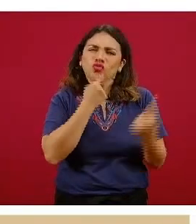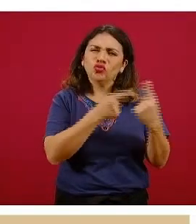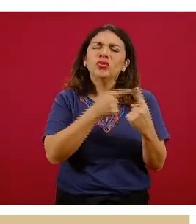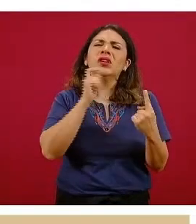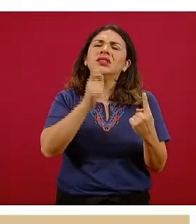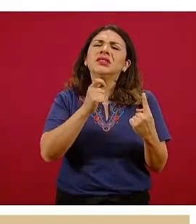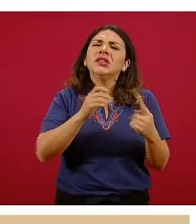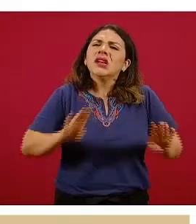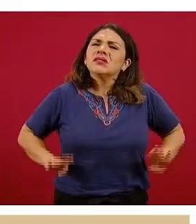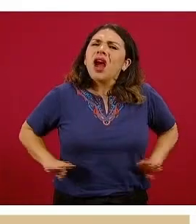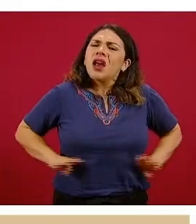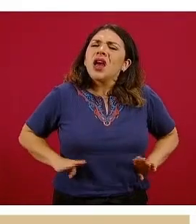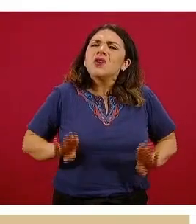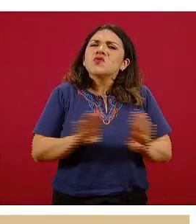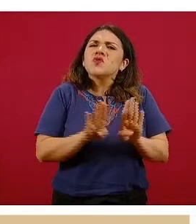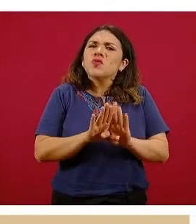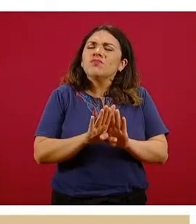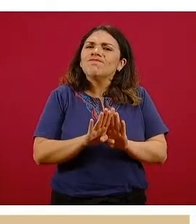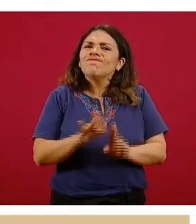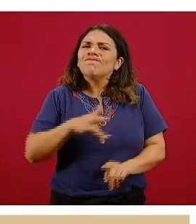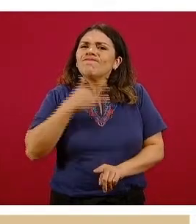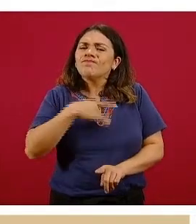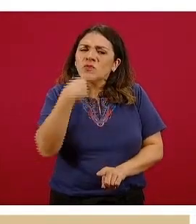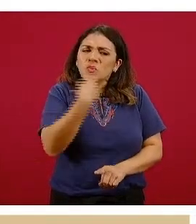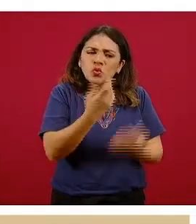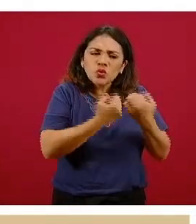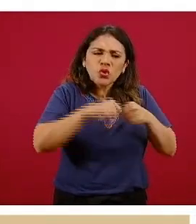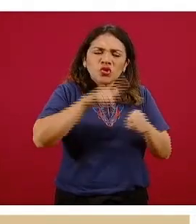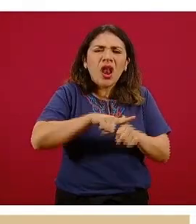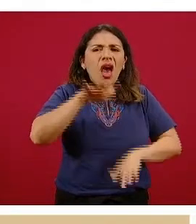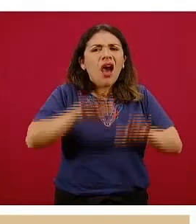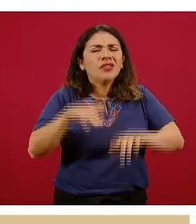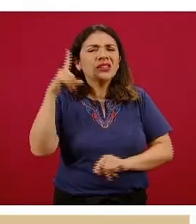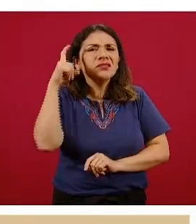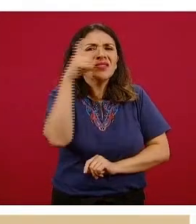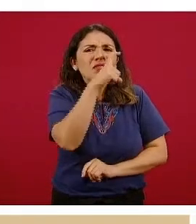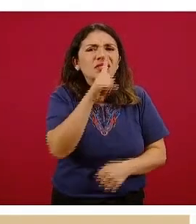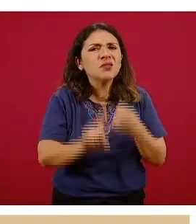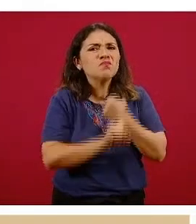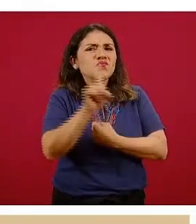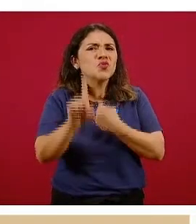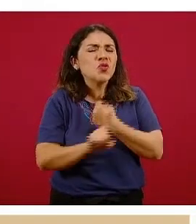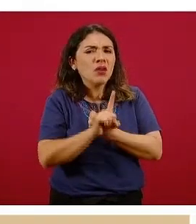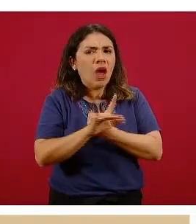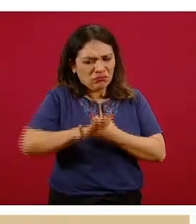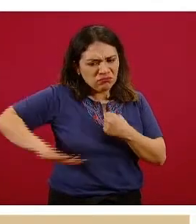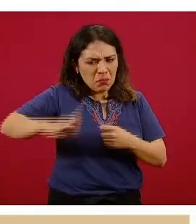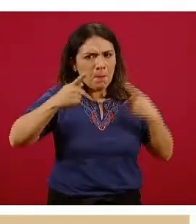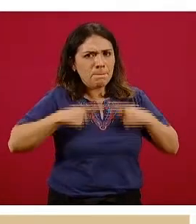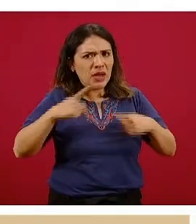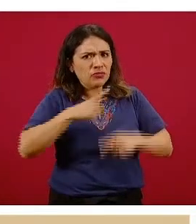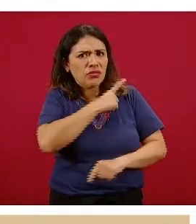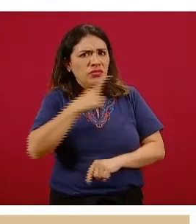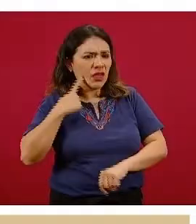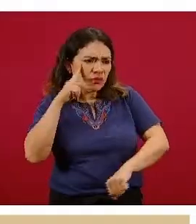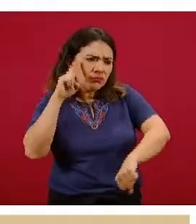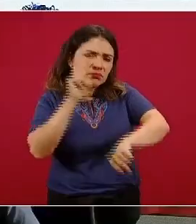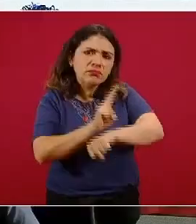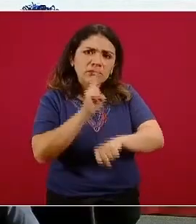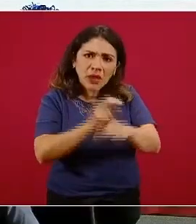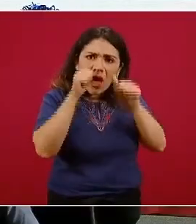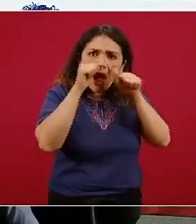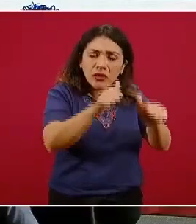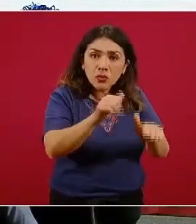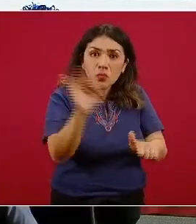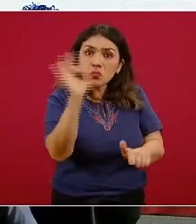están en situaciones sociales difíciles y por lo tanto desde la sociedad somos todos vigilantes de